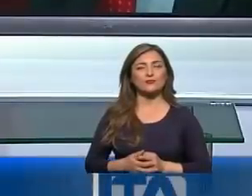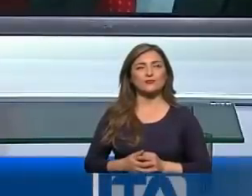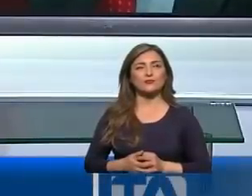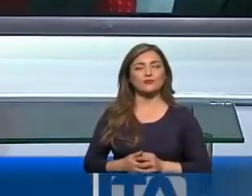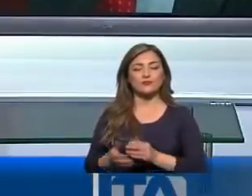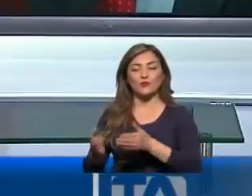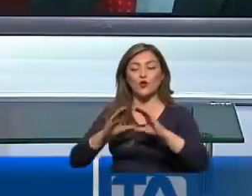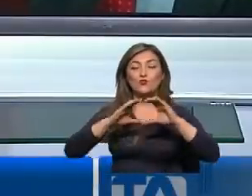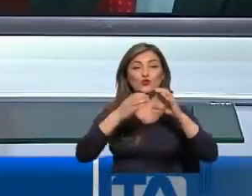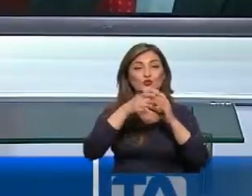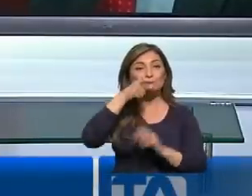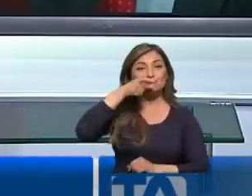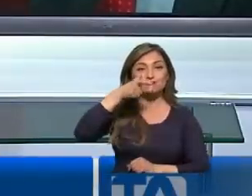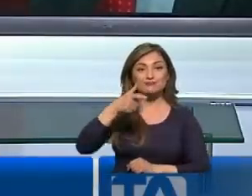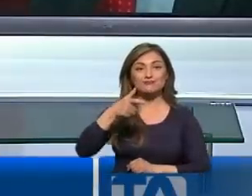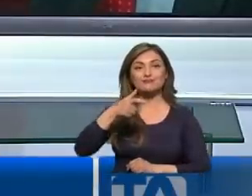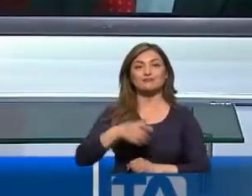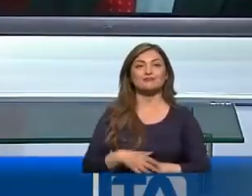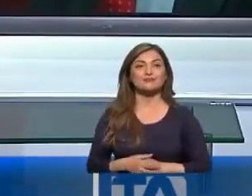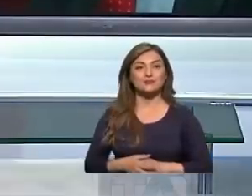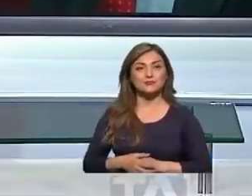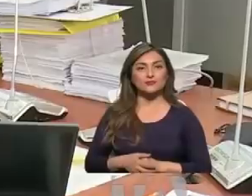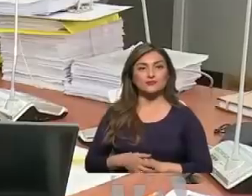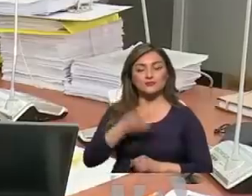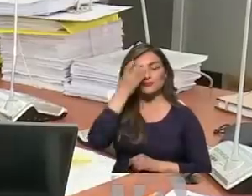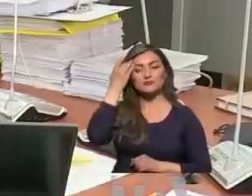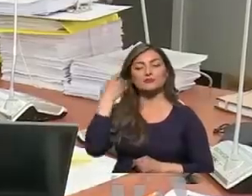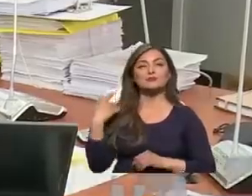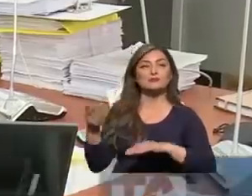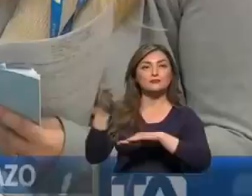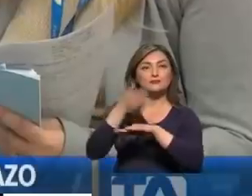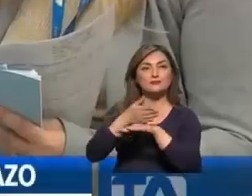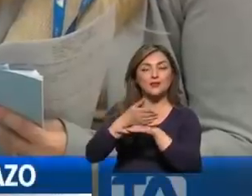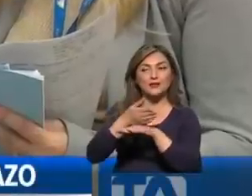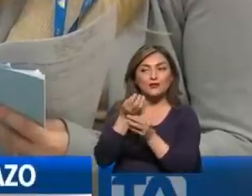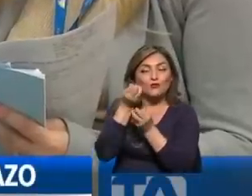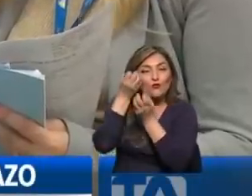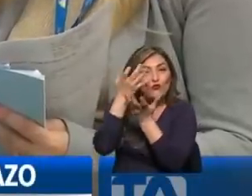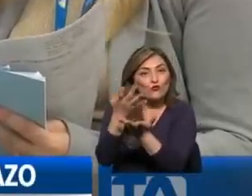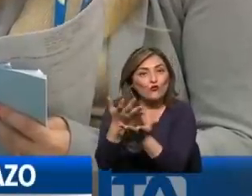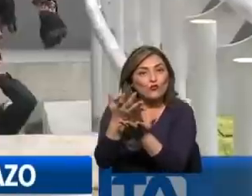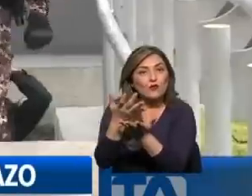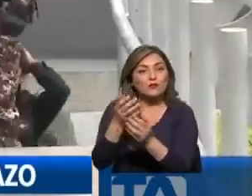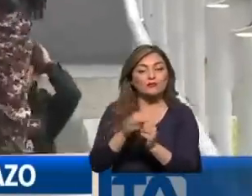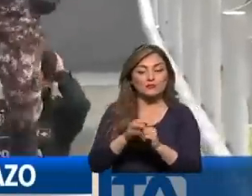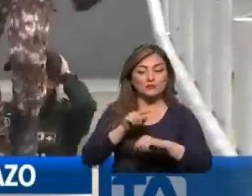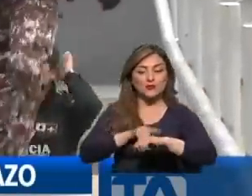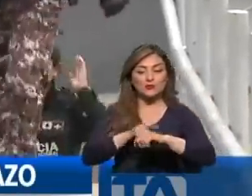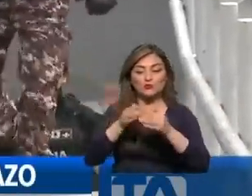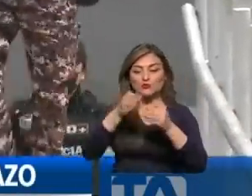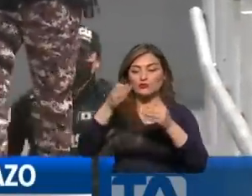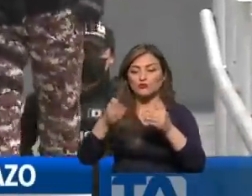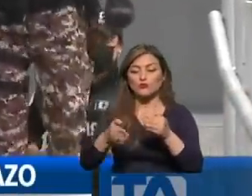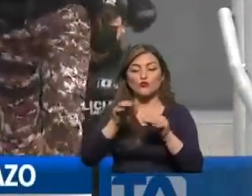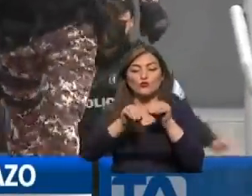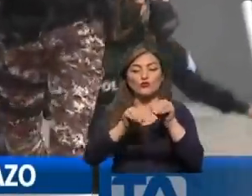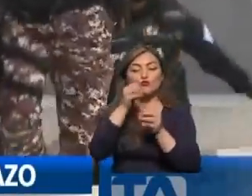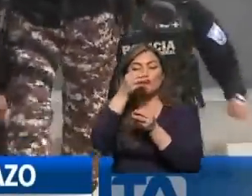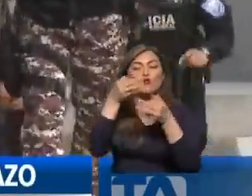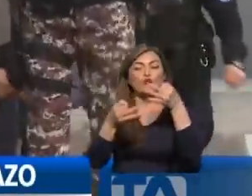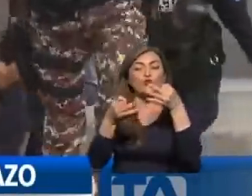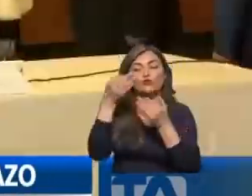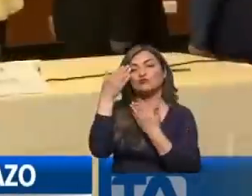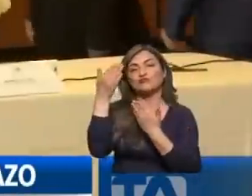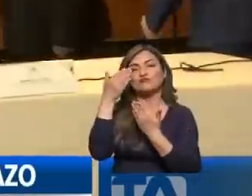La Comisión de Fiscalización no notificó a tiempo la petición de ampliación de plazo para presentar el informe del juicio